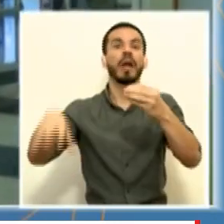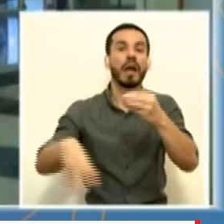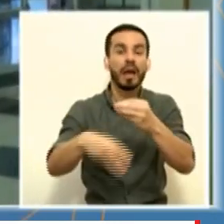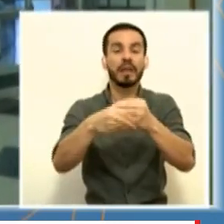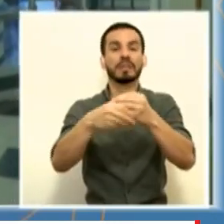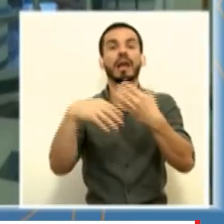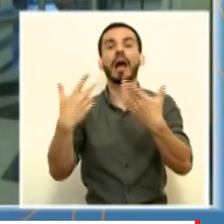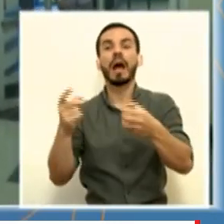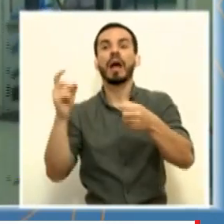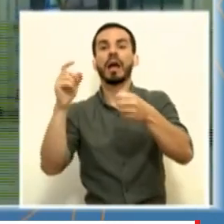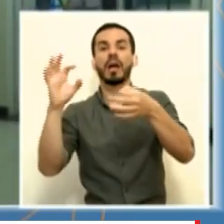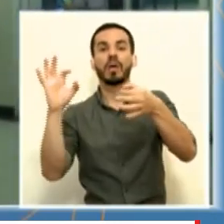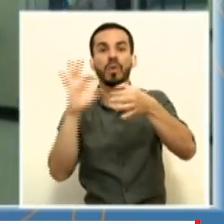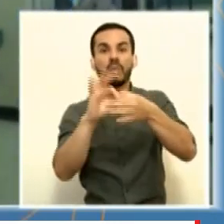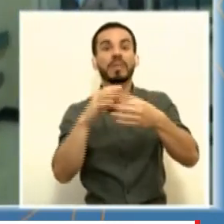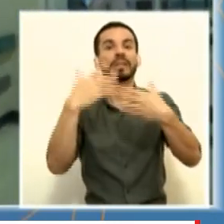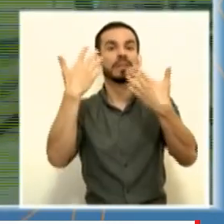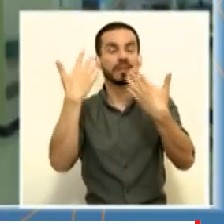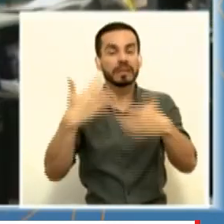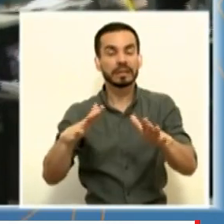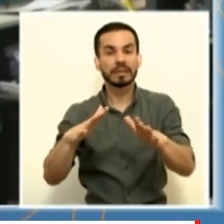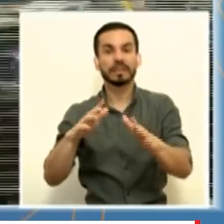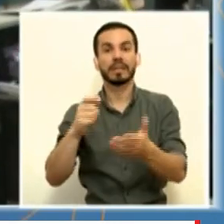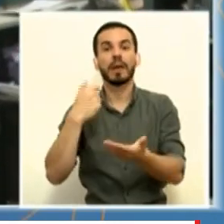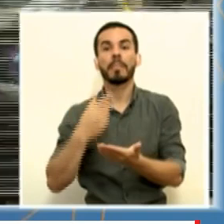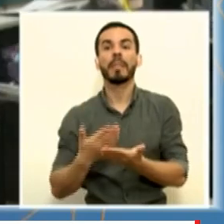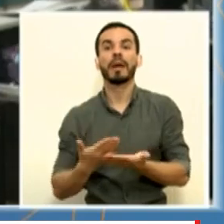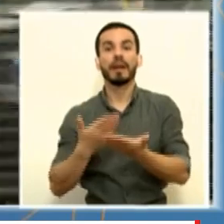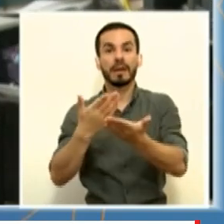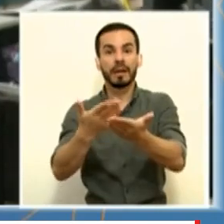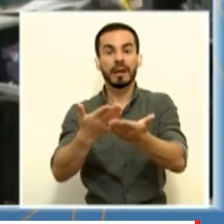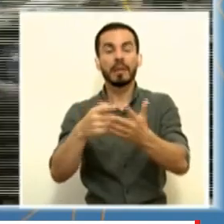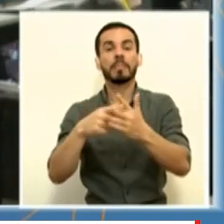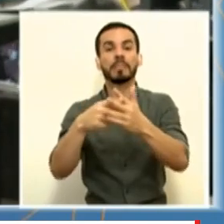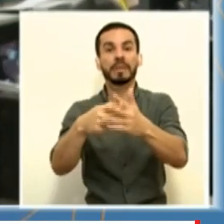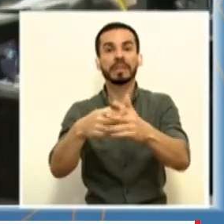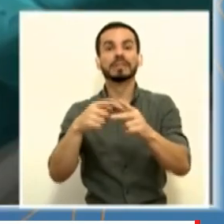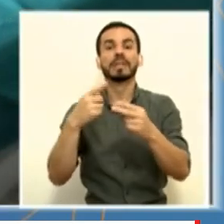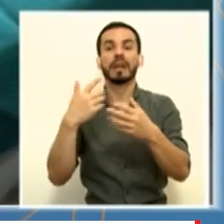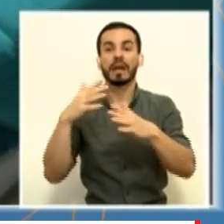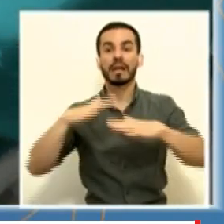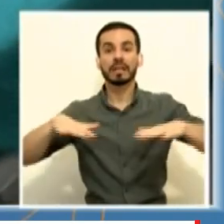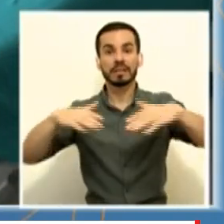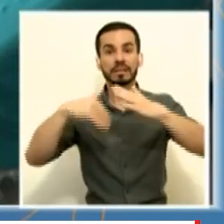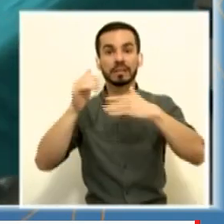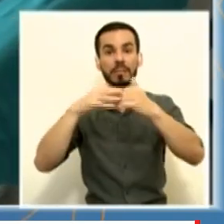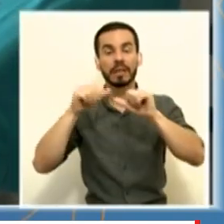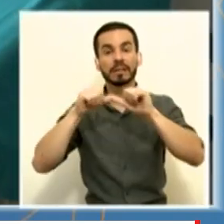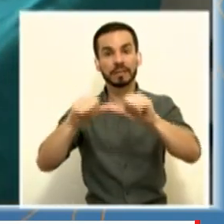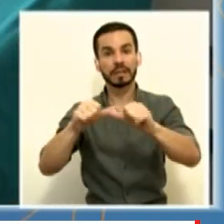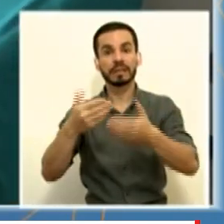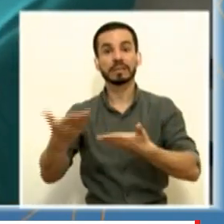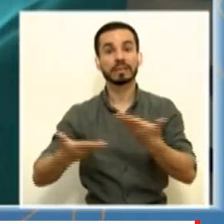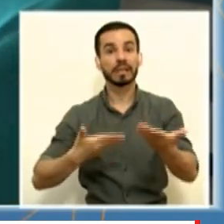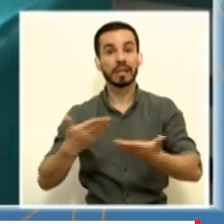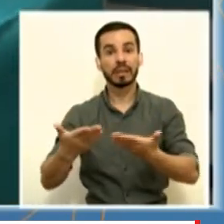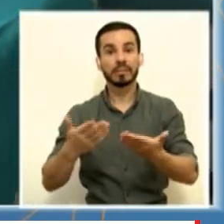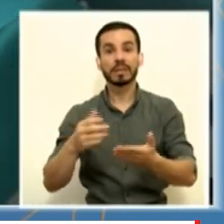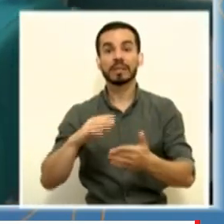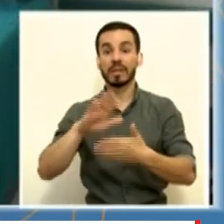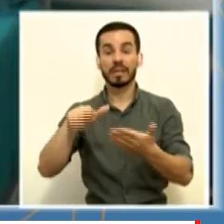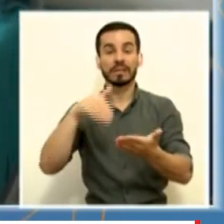al convenio que ya se había formulado para la prestación de continuidad del servicio del Centro Nacional